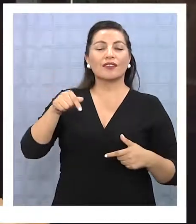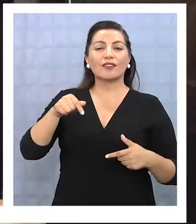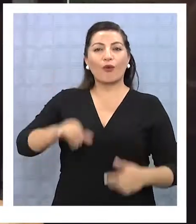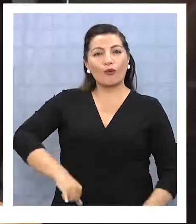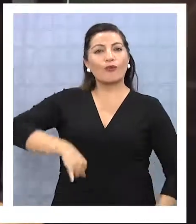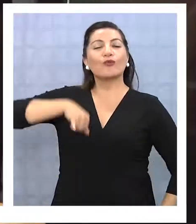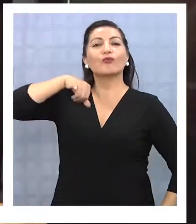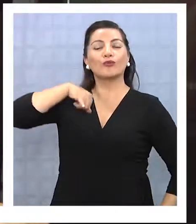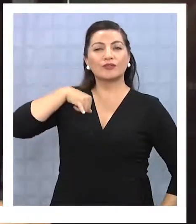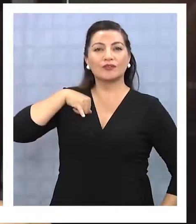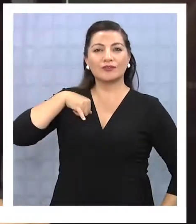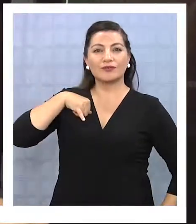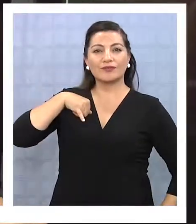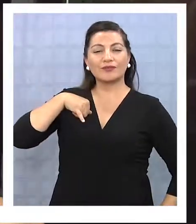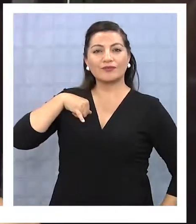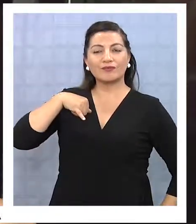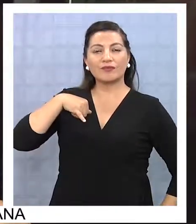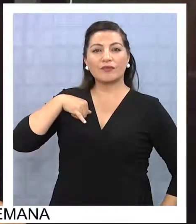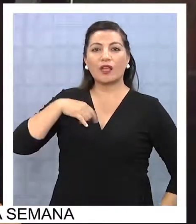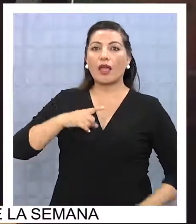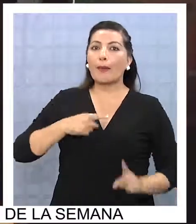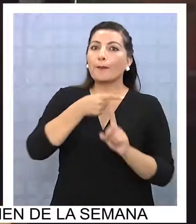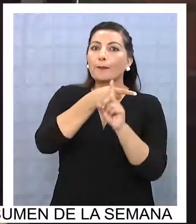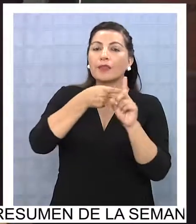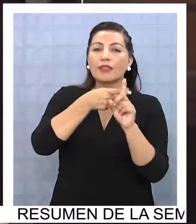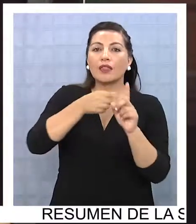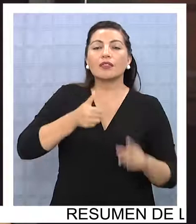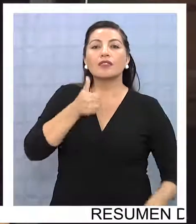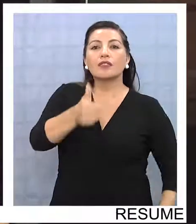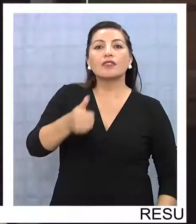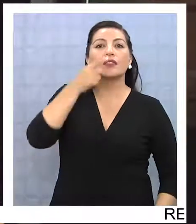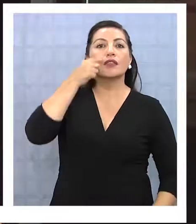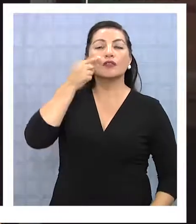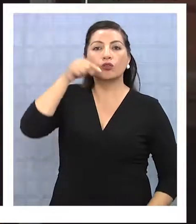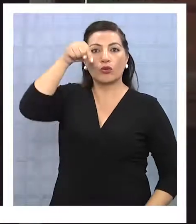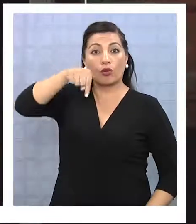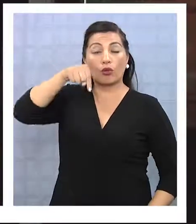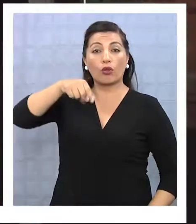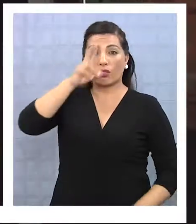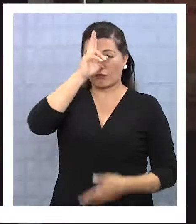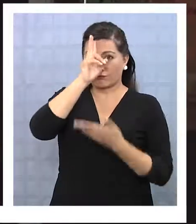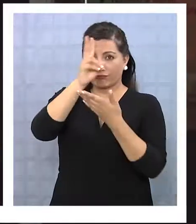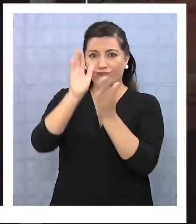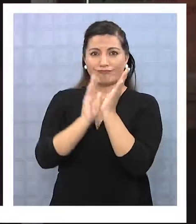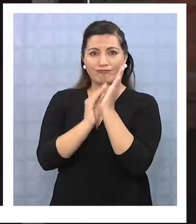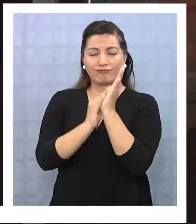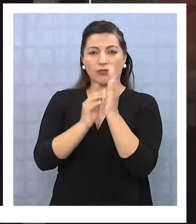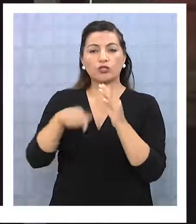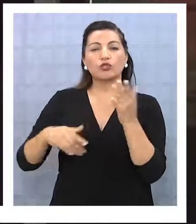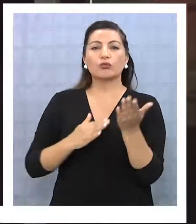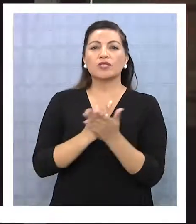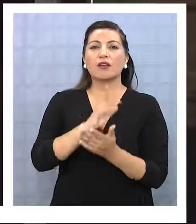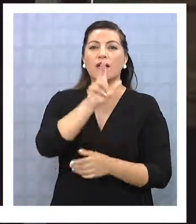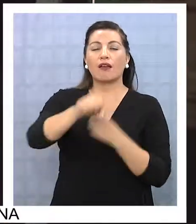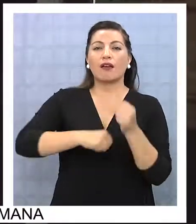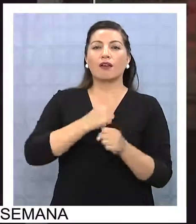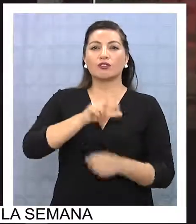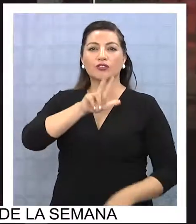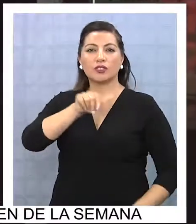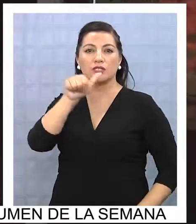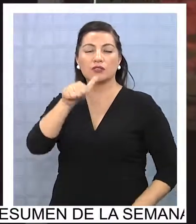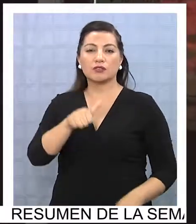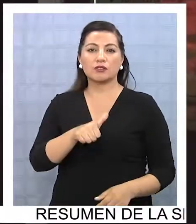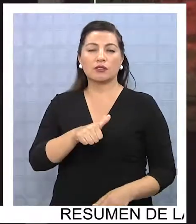privilegio de estar con más de la mitad de los directores que fueron homenajeados hoy. Yo empecé el año 86 con Iván Vera